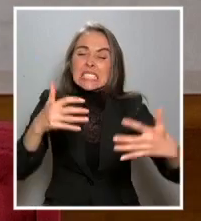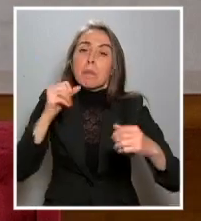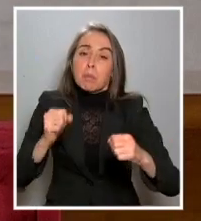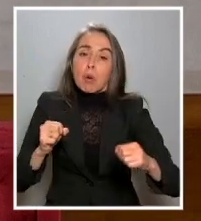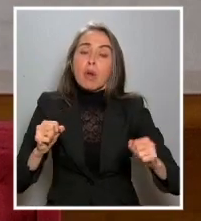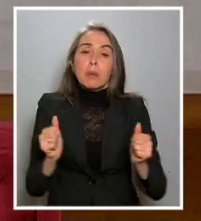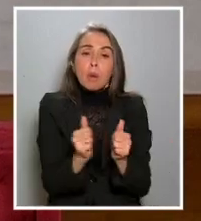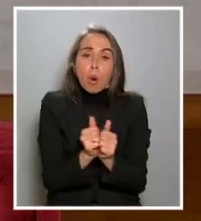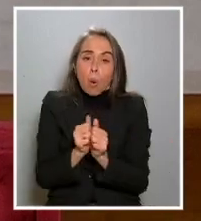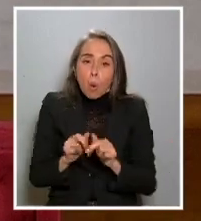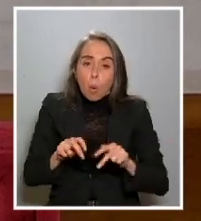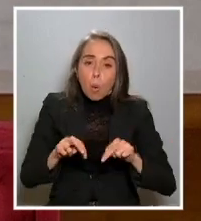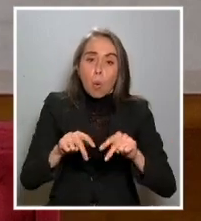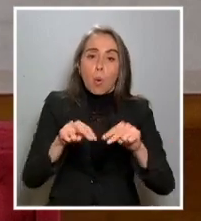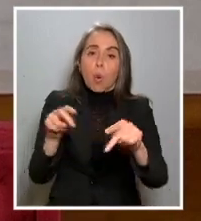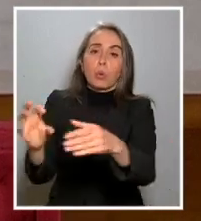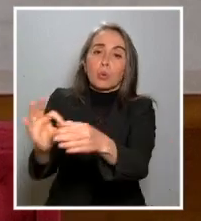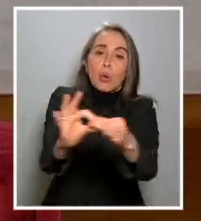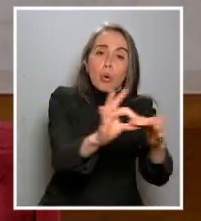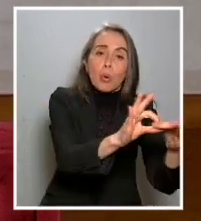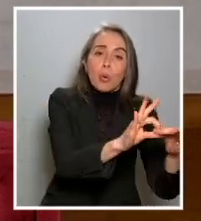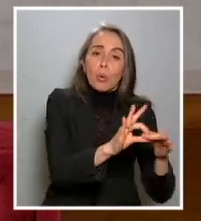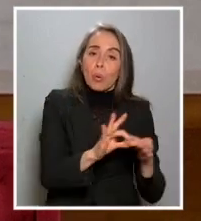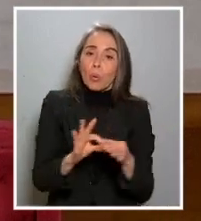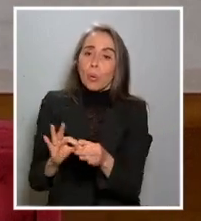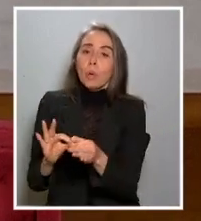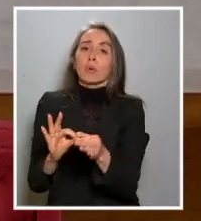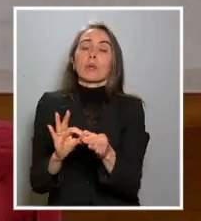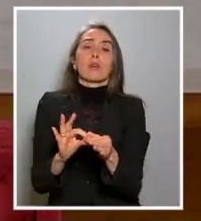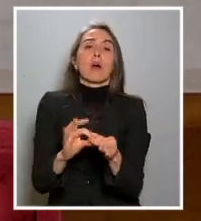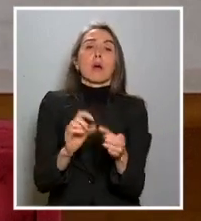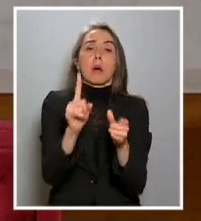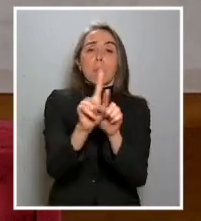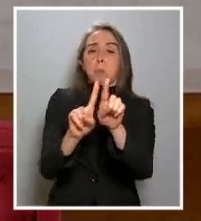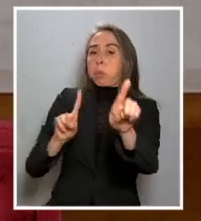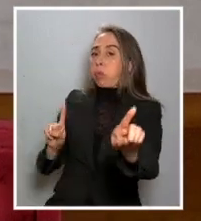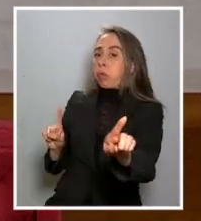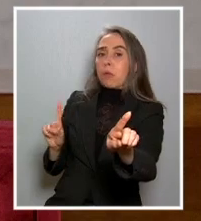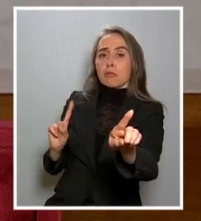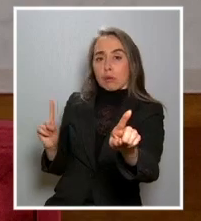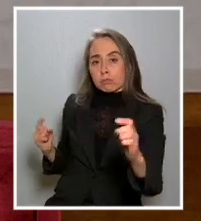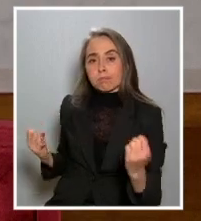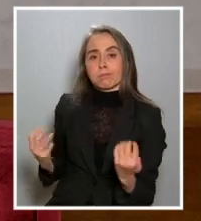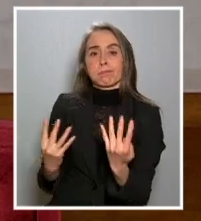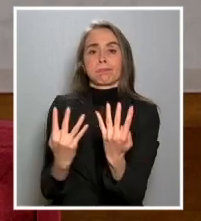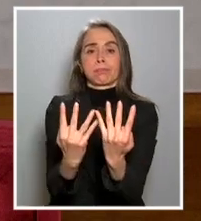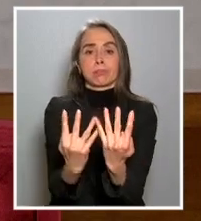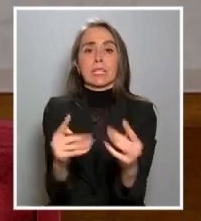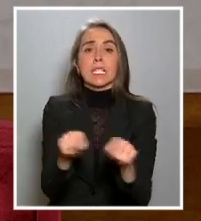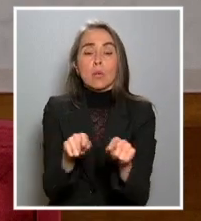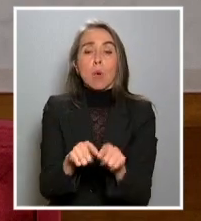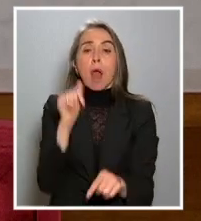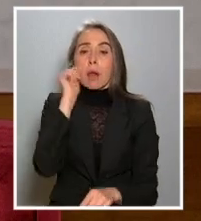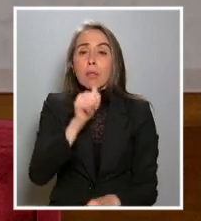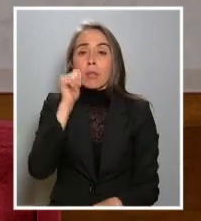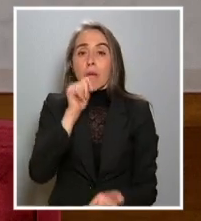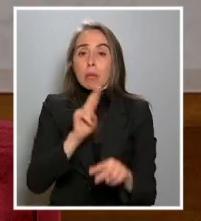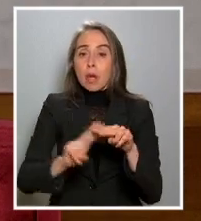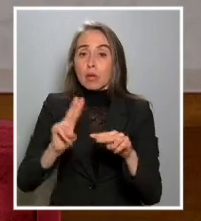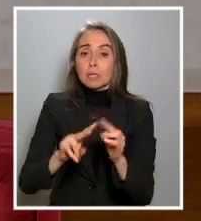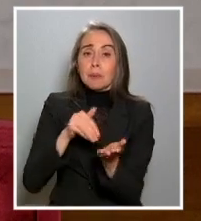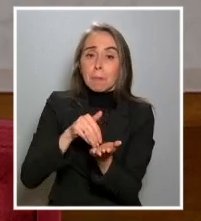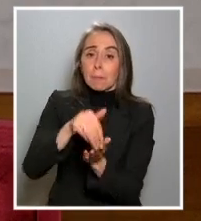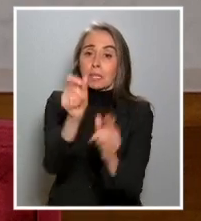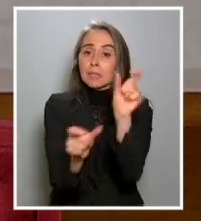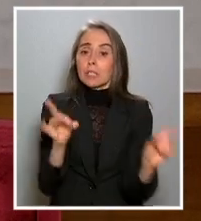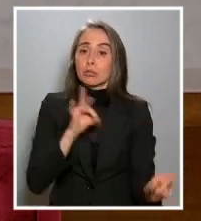recorrer juntos y unidos, sin dejar a nadie atrás. Como lo hacen día a día los